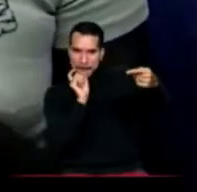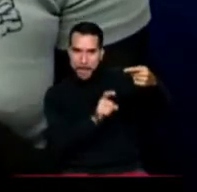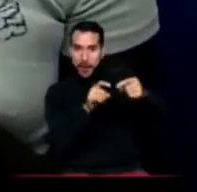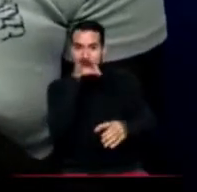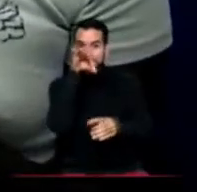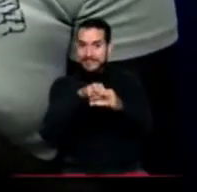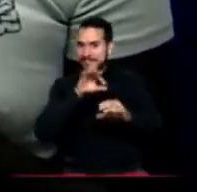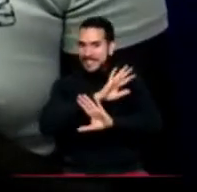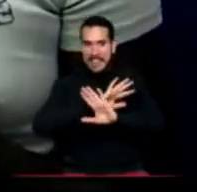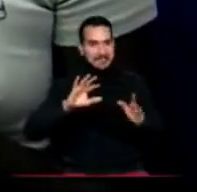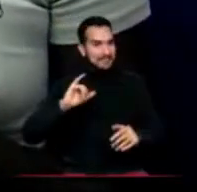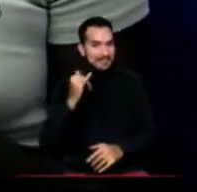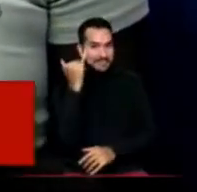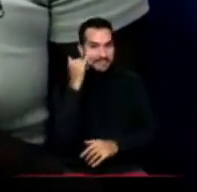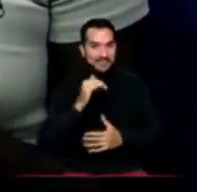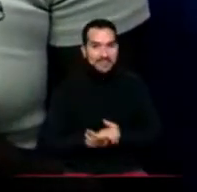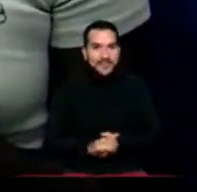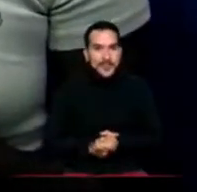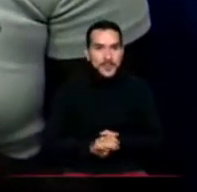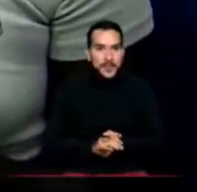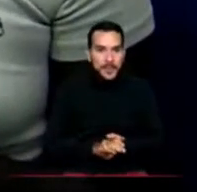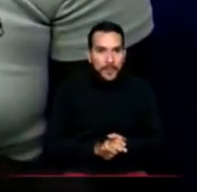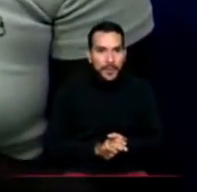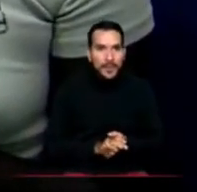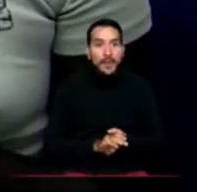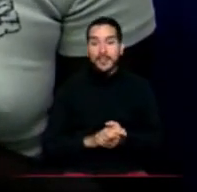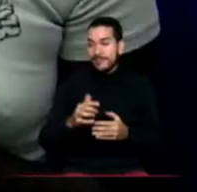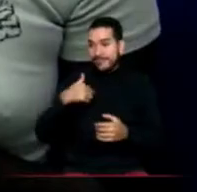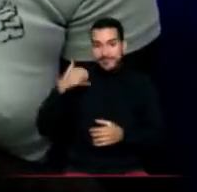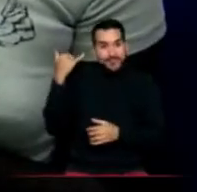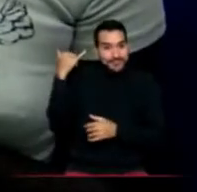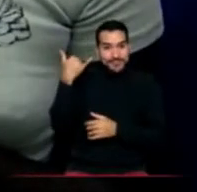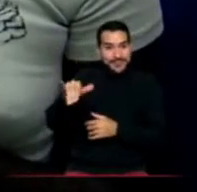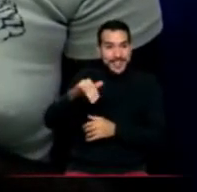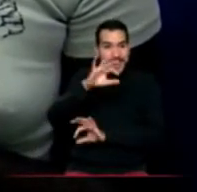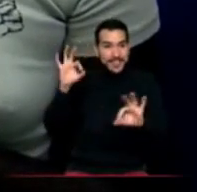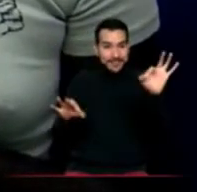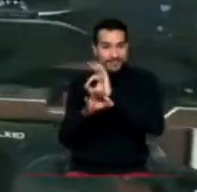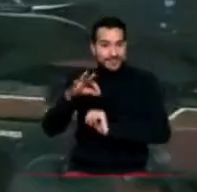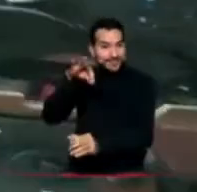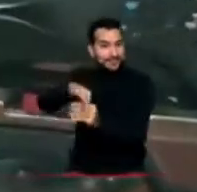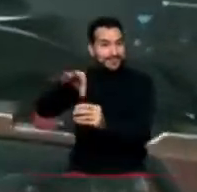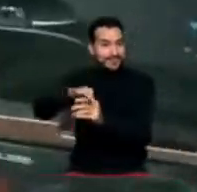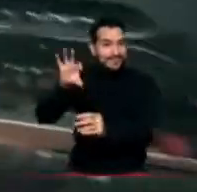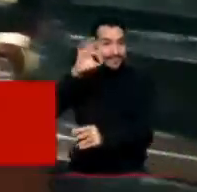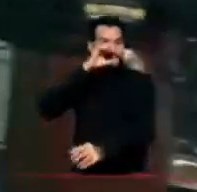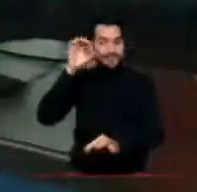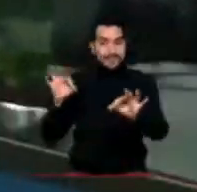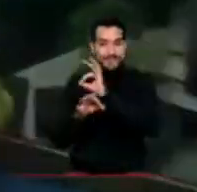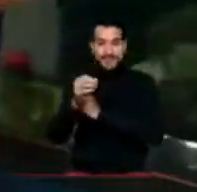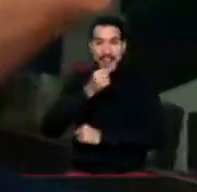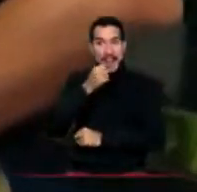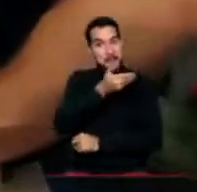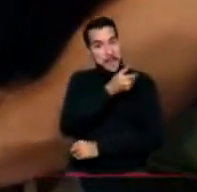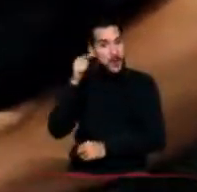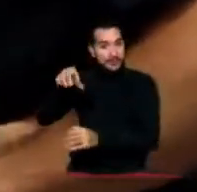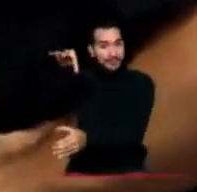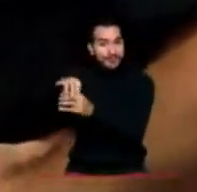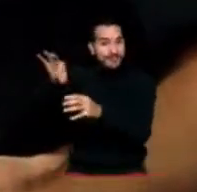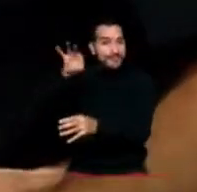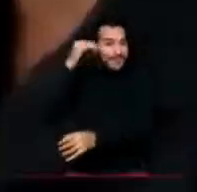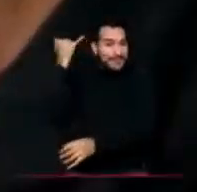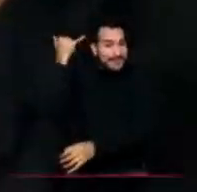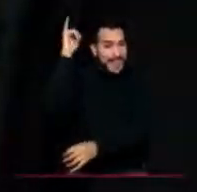Listo. He votado por el Mejor Noticiero Regional de Colombia. ¿Y tú, ya votaste? Así, nuestro camarógrafo John